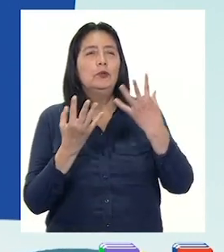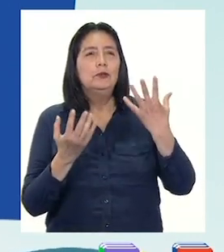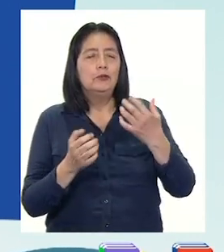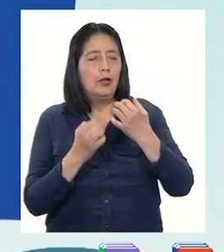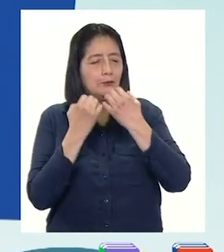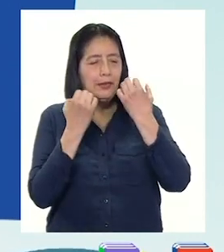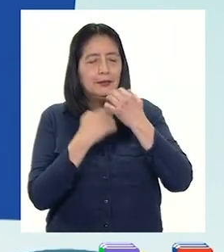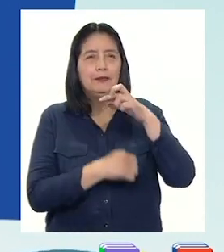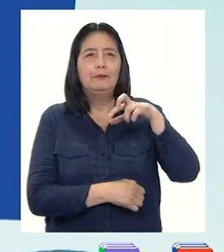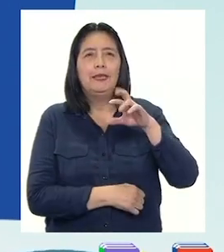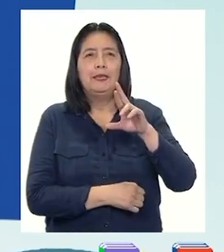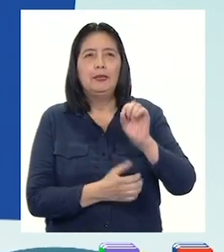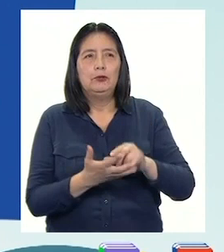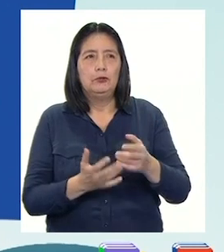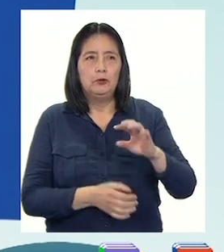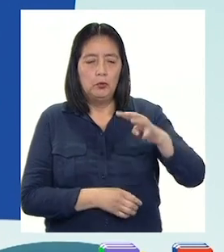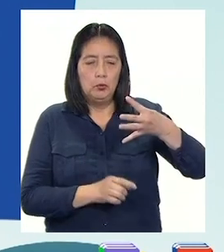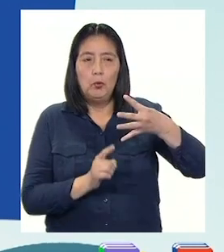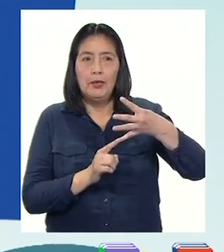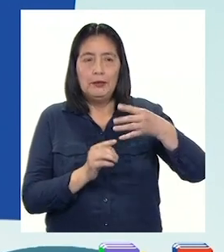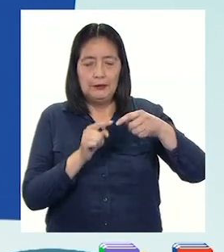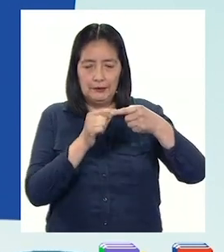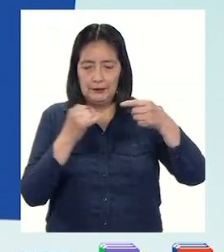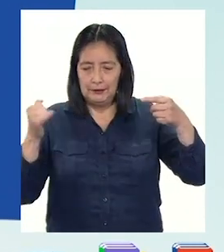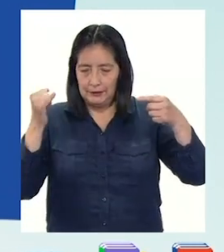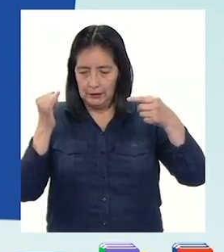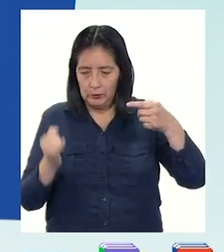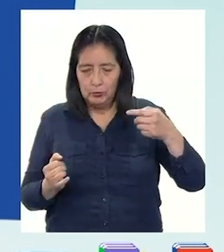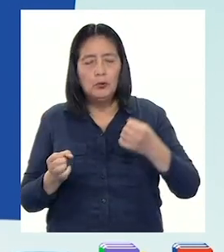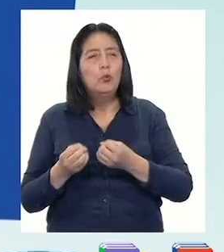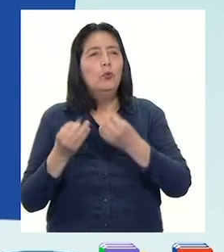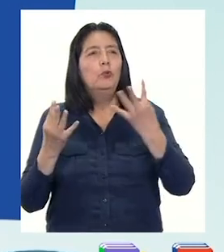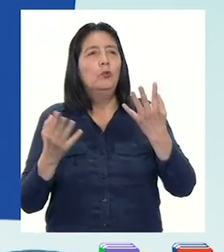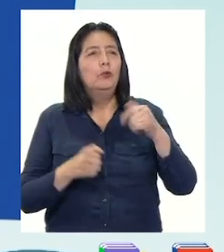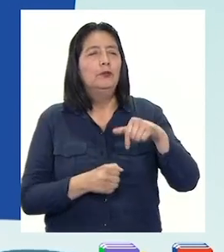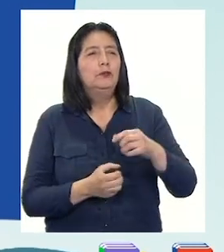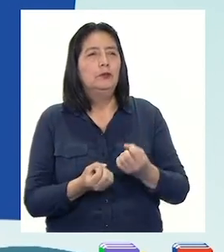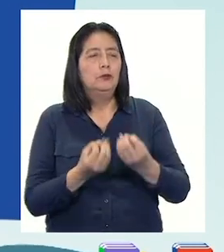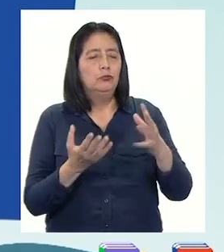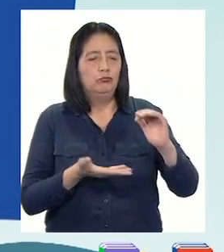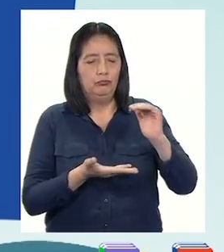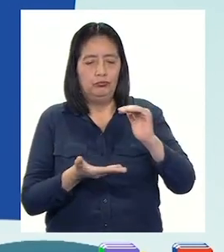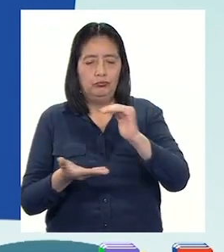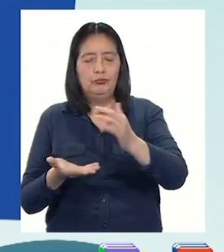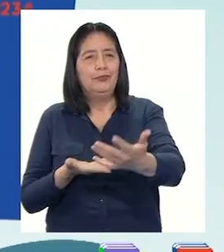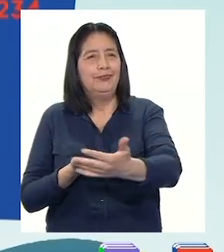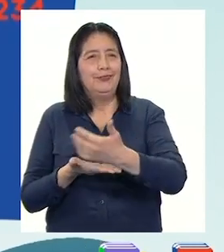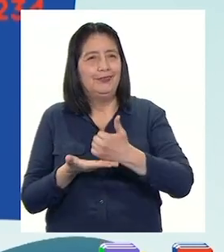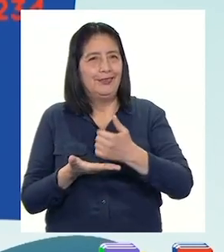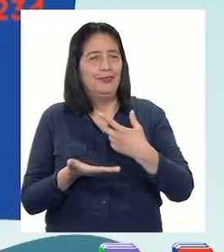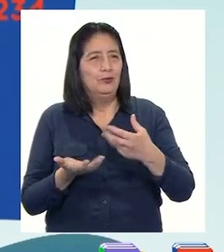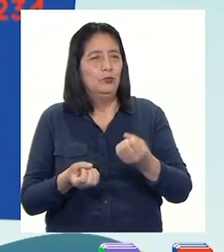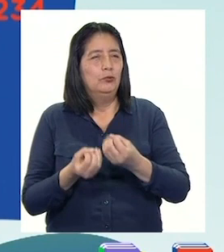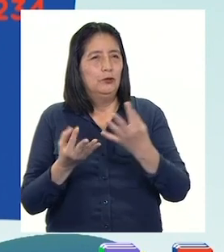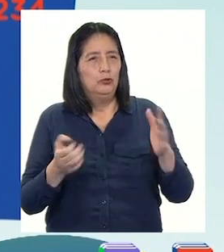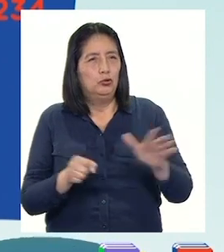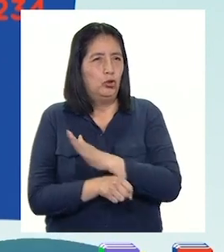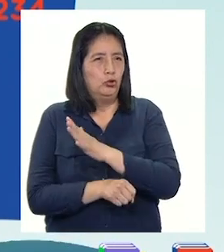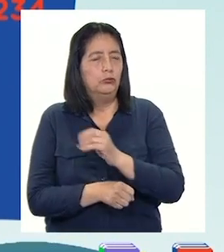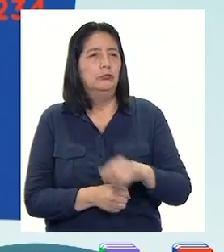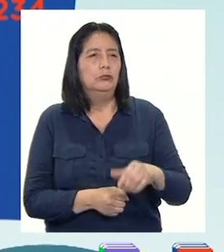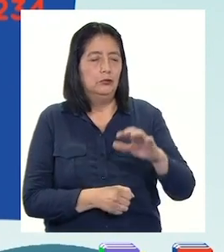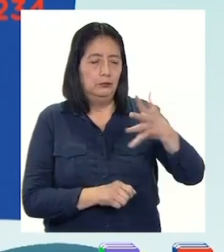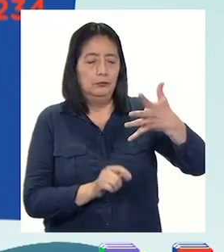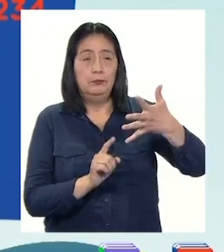paro. En la cuarta cuerda, la cantidad total de sacos cosechados. En la